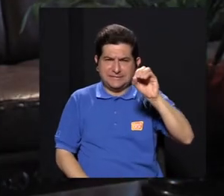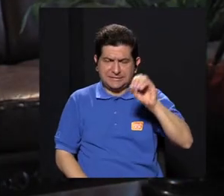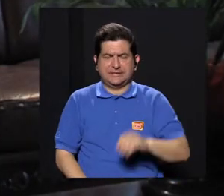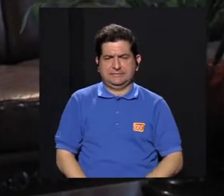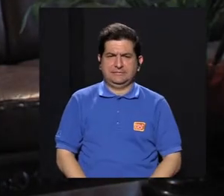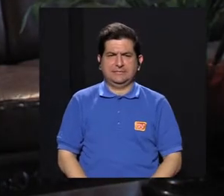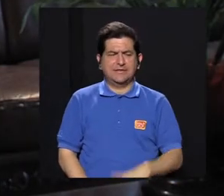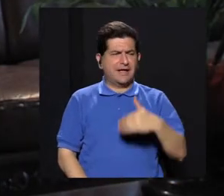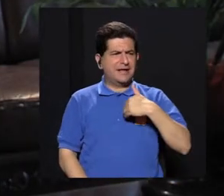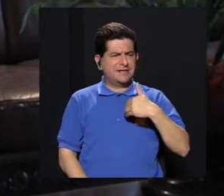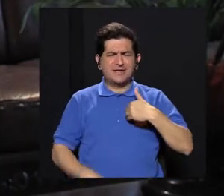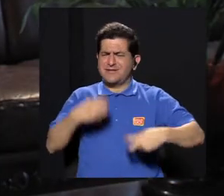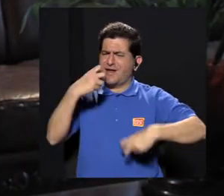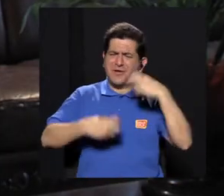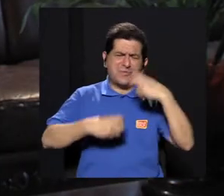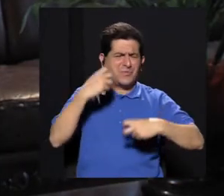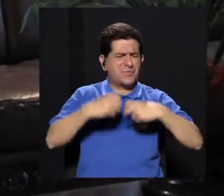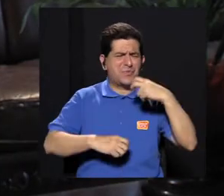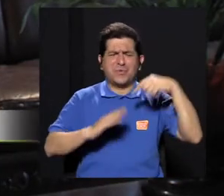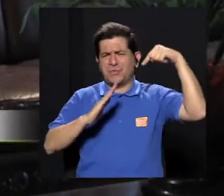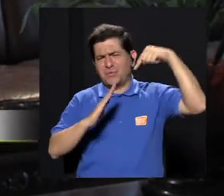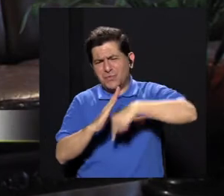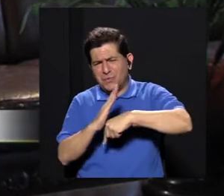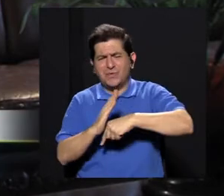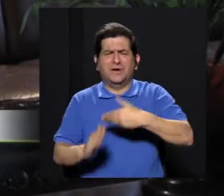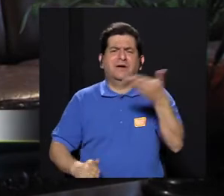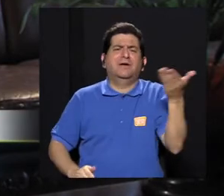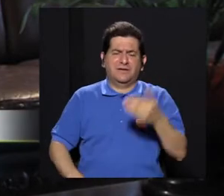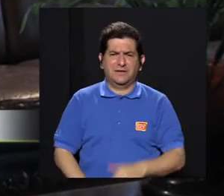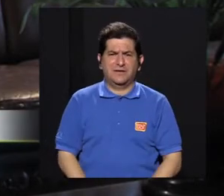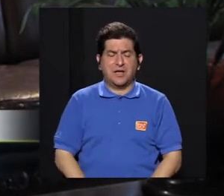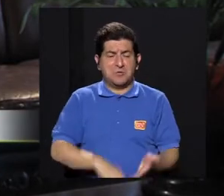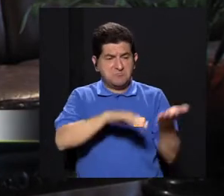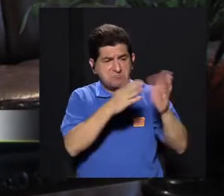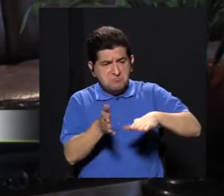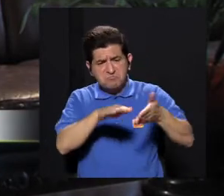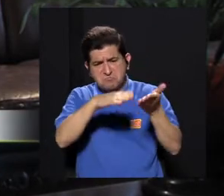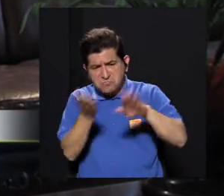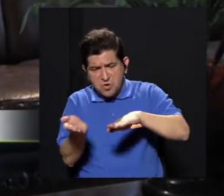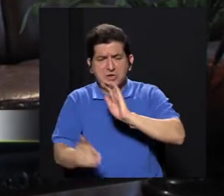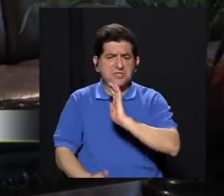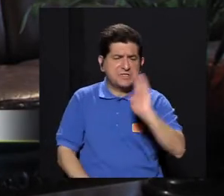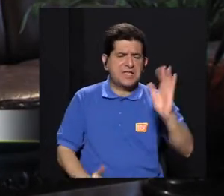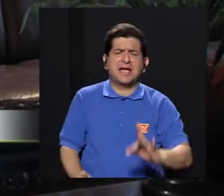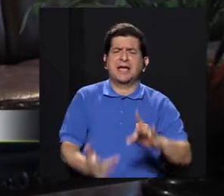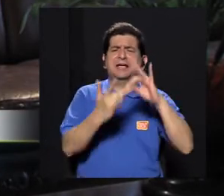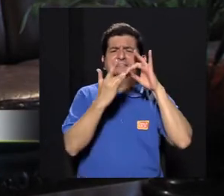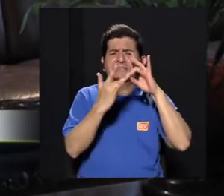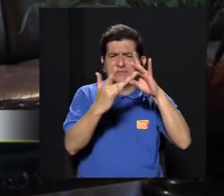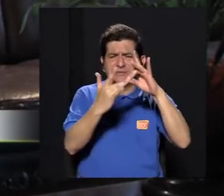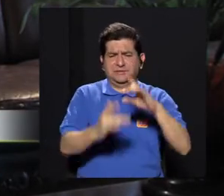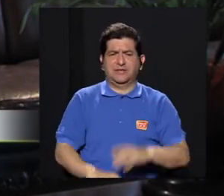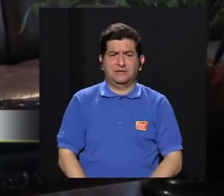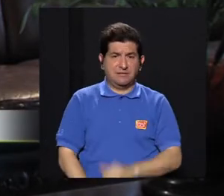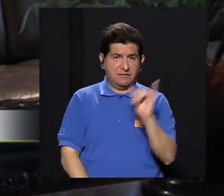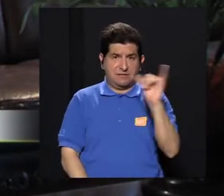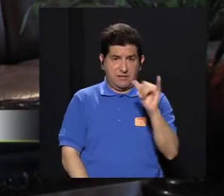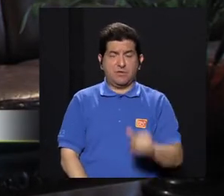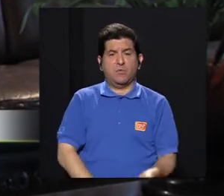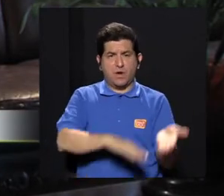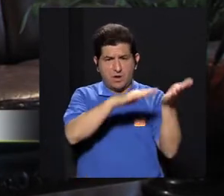60 arrastraba serios problemas en cuanto a mortalidad infantil, especialmente,